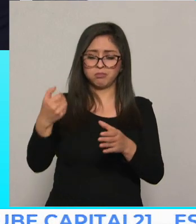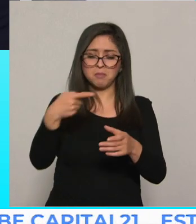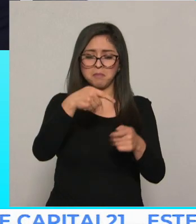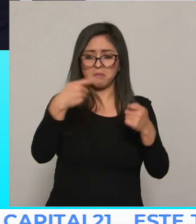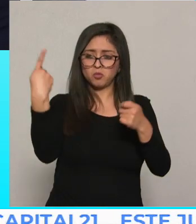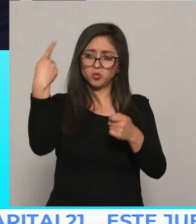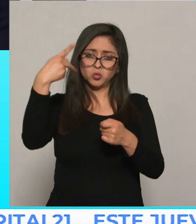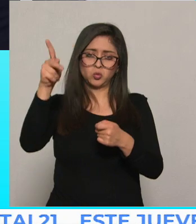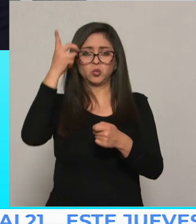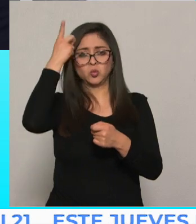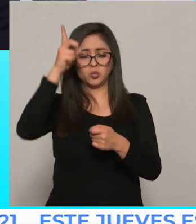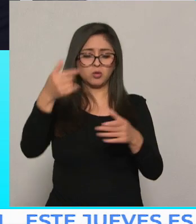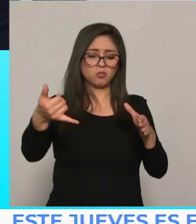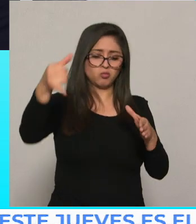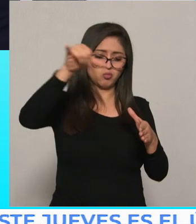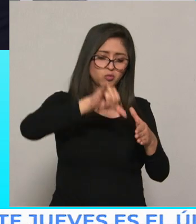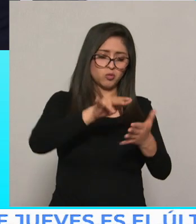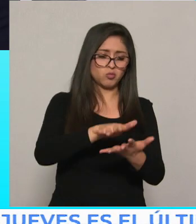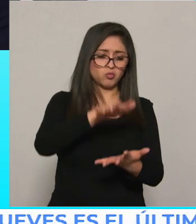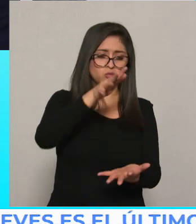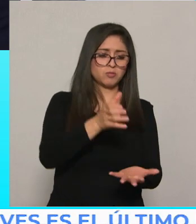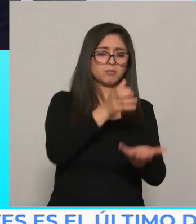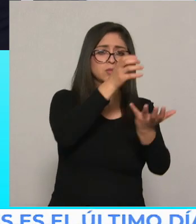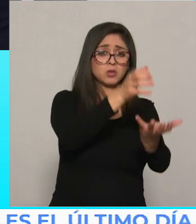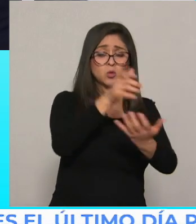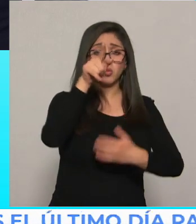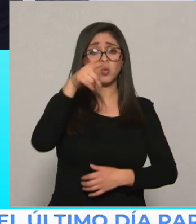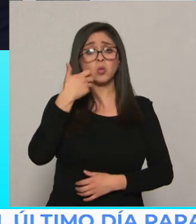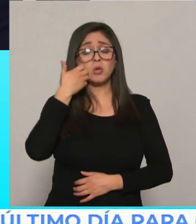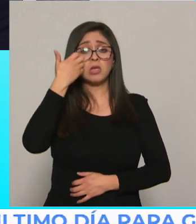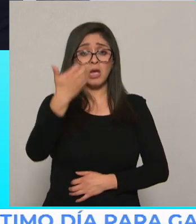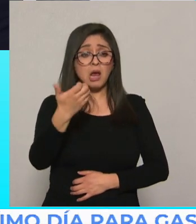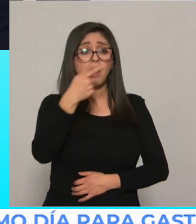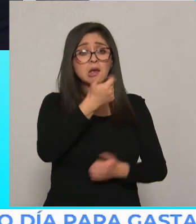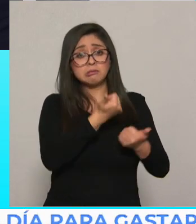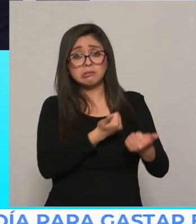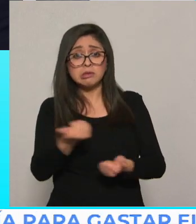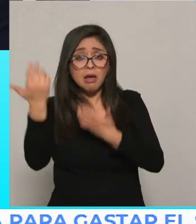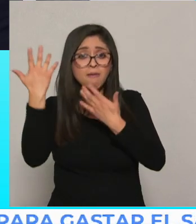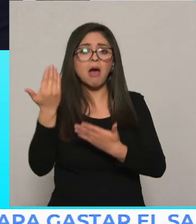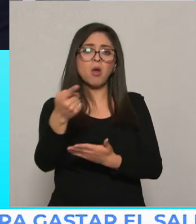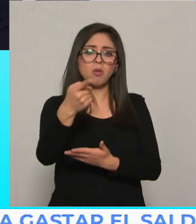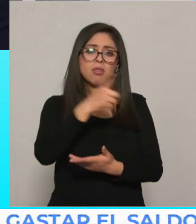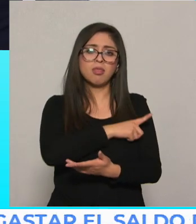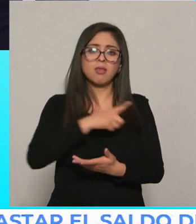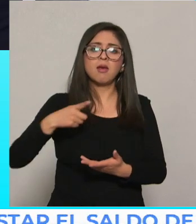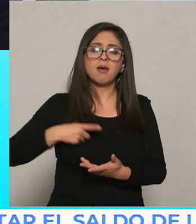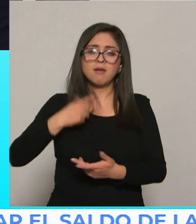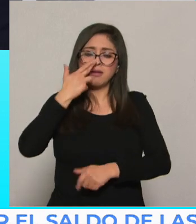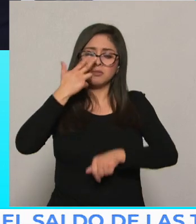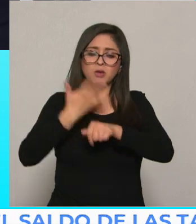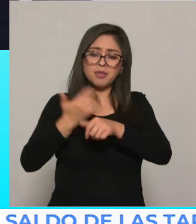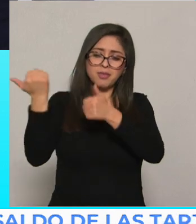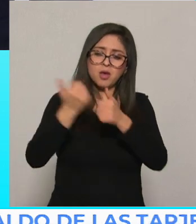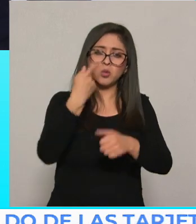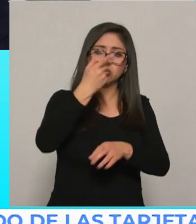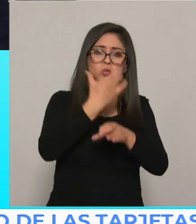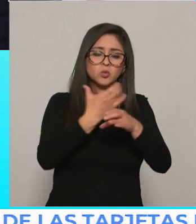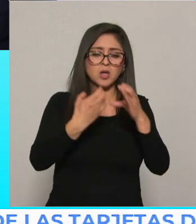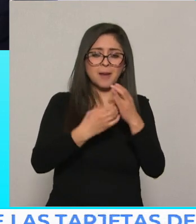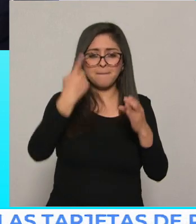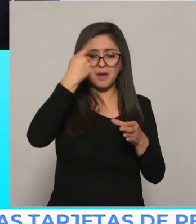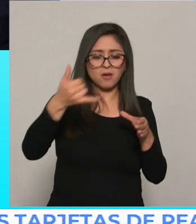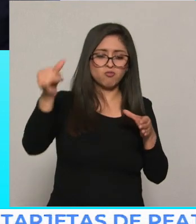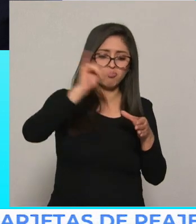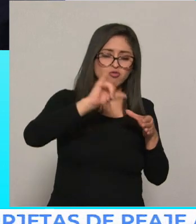Gallardo, traigan su jarrito, traigan su recipiente si quieren llevar atole para llevar a sus casas. Y es la información que te tengo, me despido y volvemos contigo